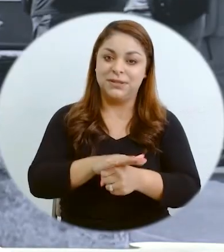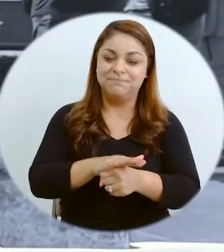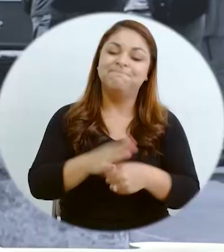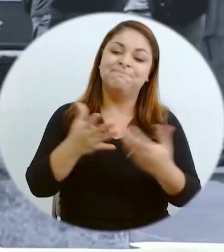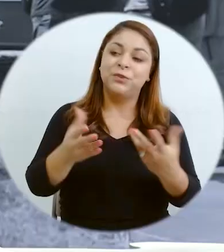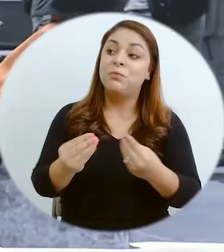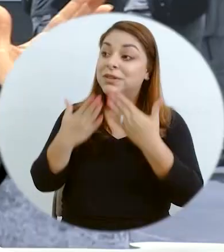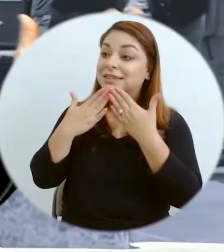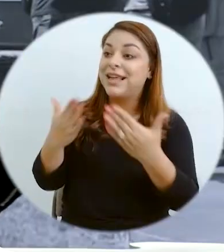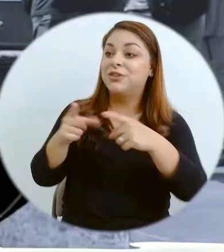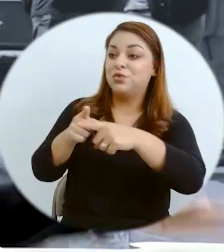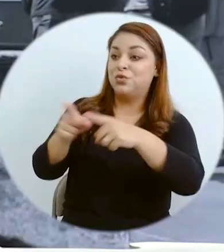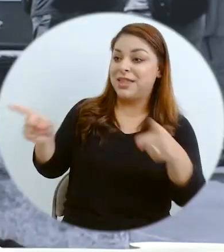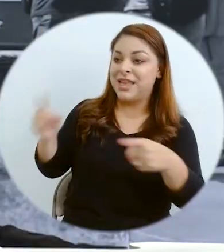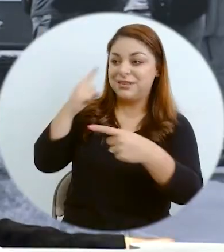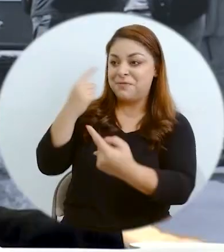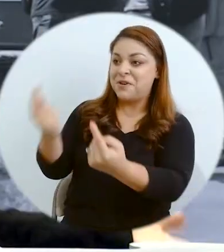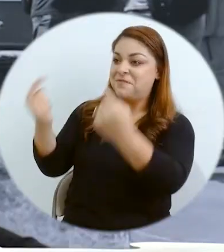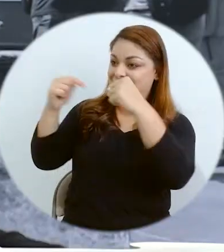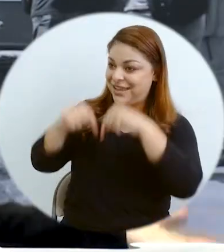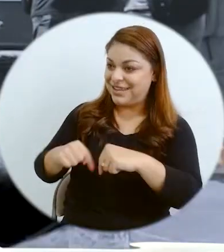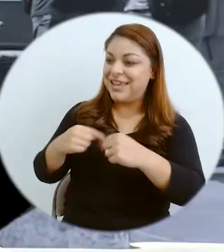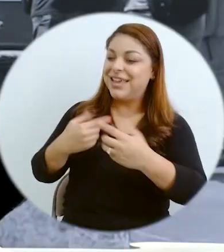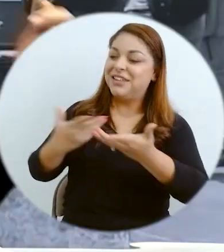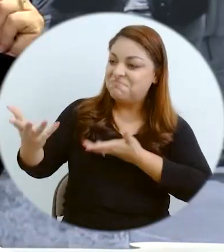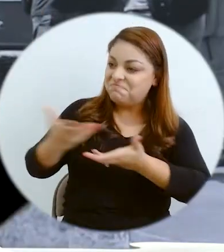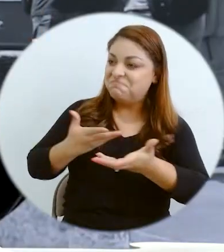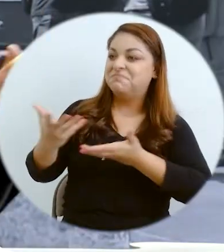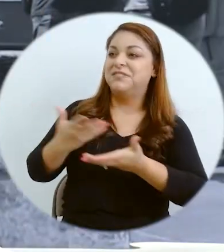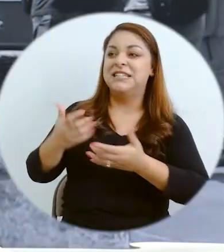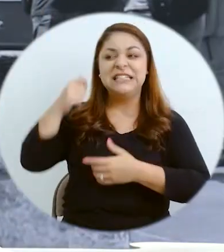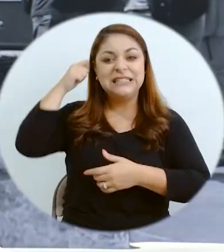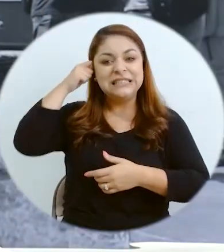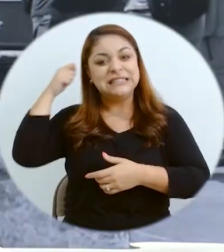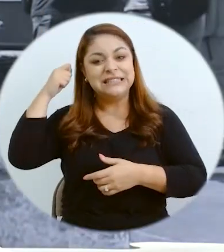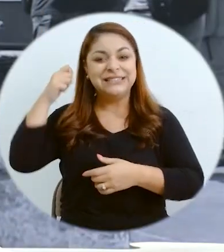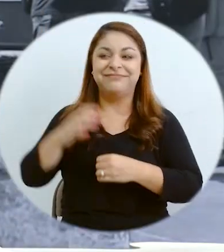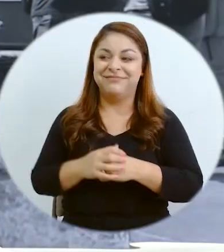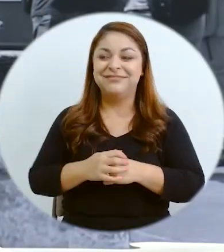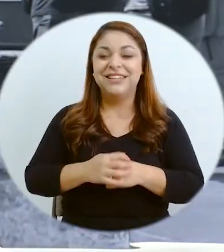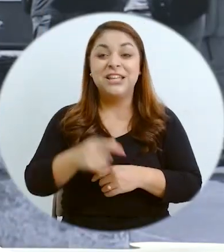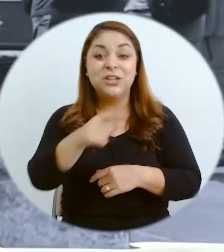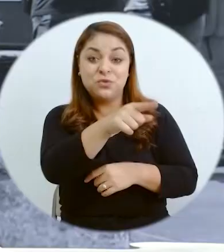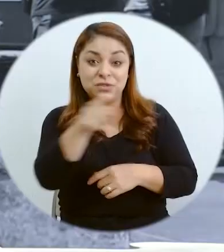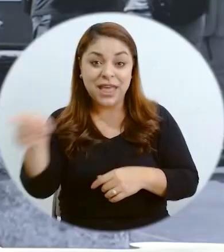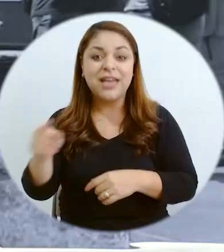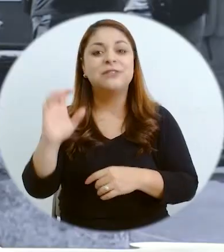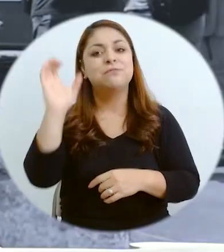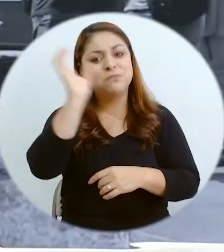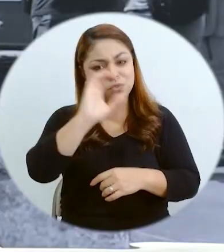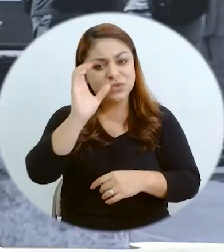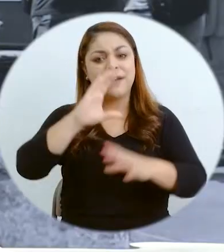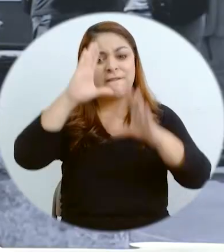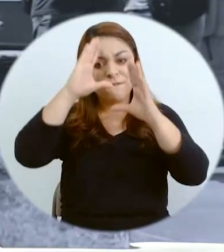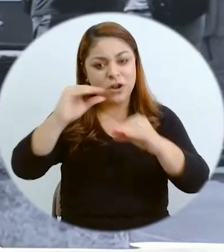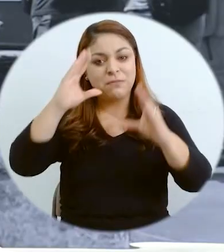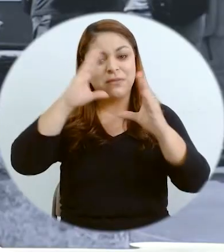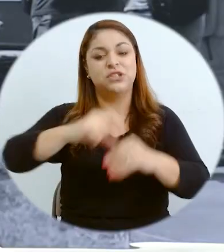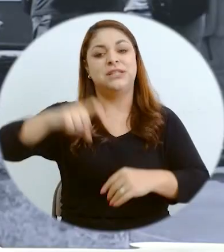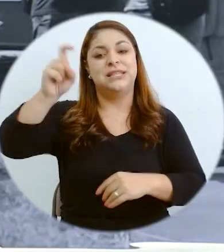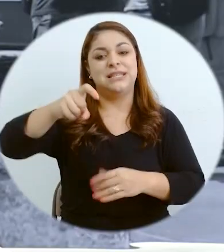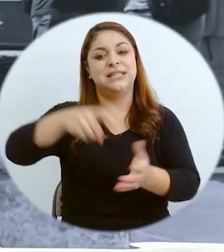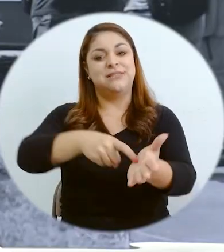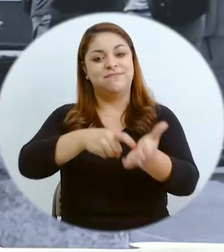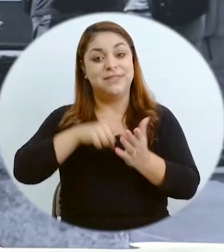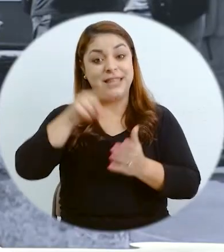comprometer. Así que muchas gracias a ustedes por venir a hacernos este jaloncito de orejas, y a ustedes invitarles a que busquen toda la información que